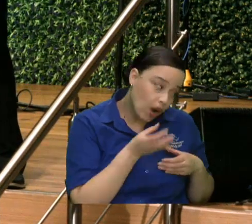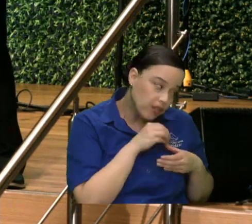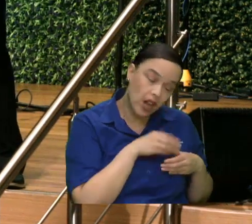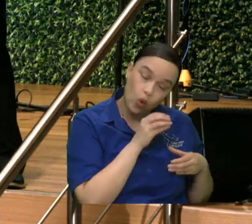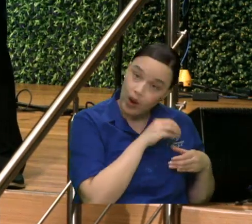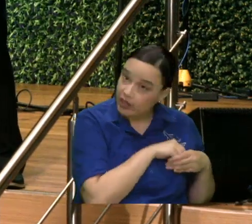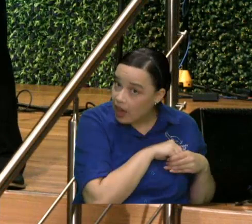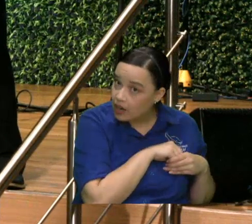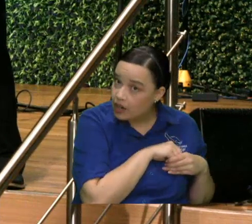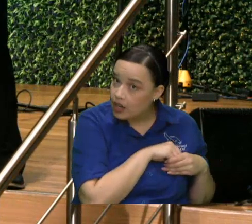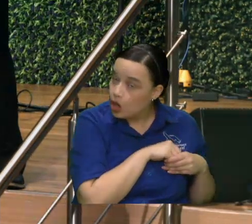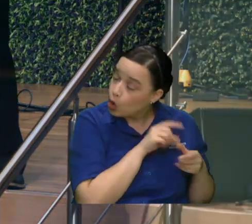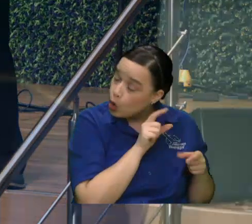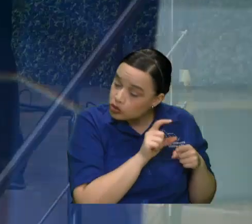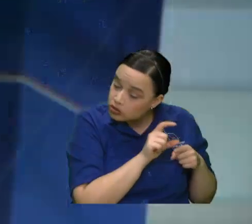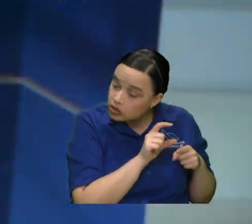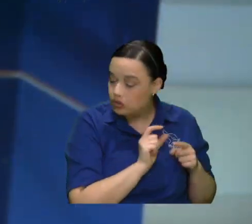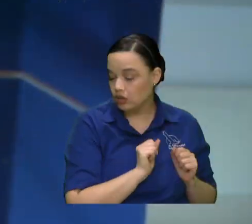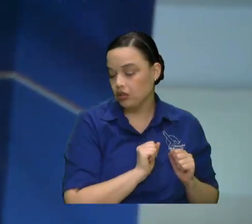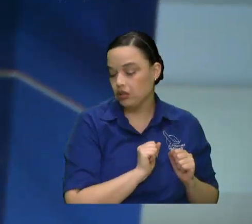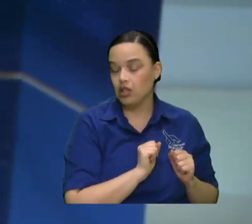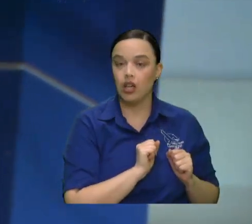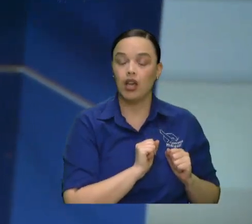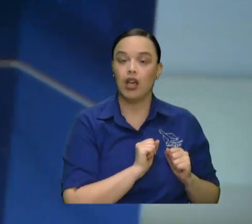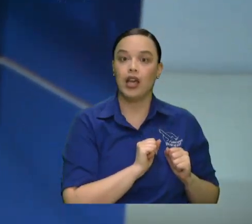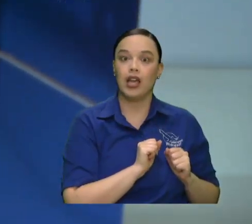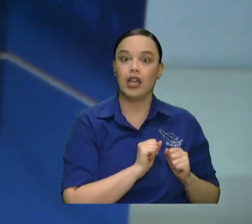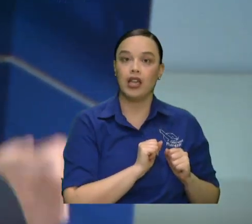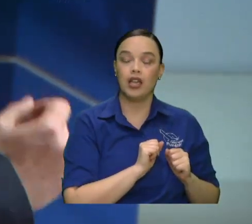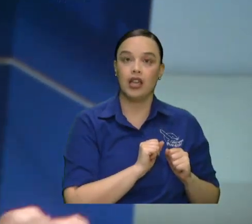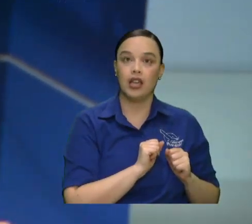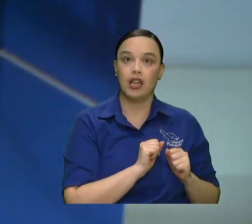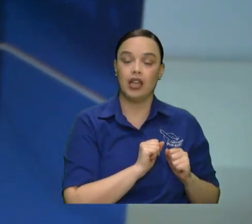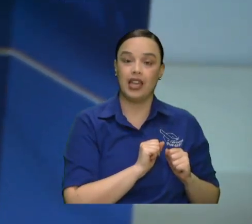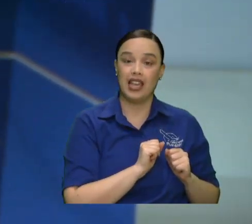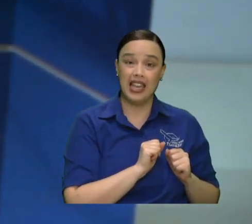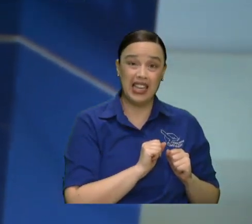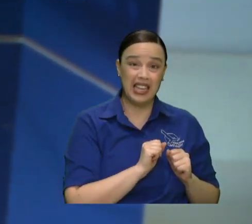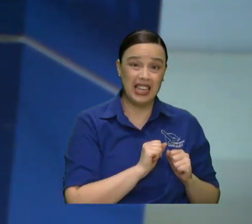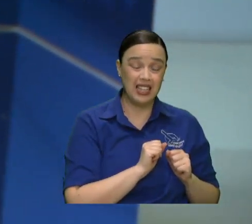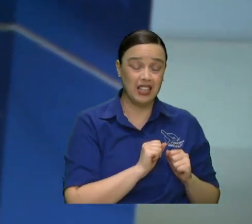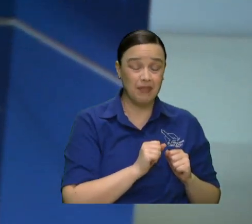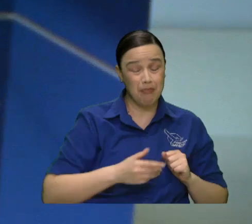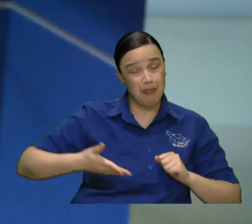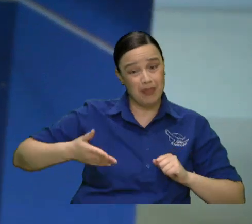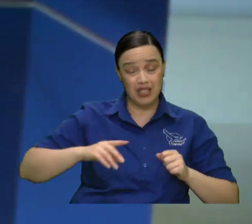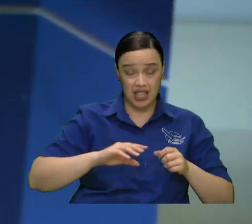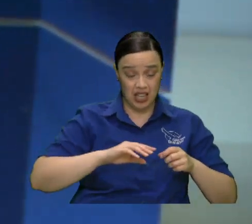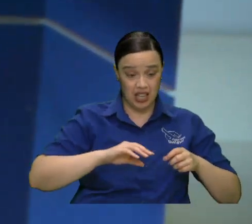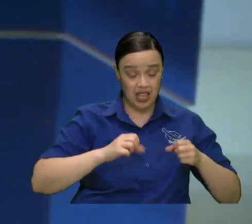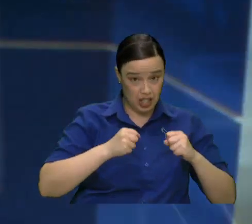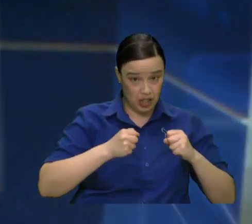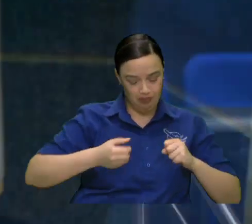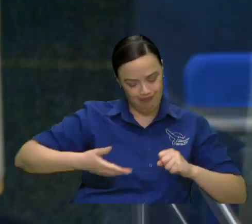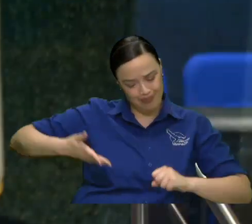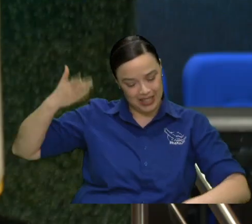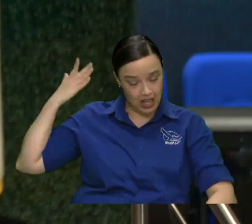pero entre todas estas cosas se convirtieron algo que vamos a llamar pasado en el matrimonio